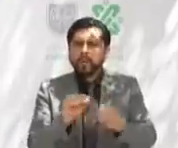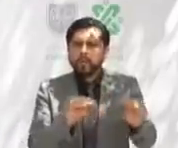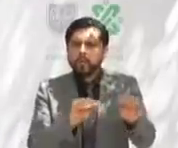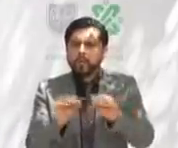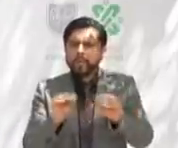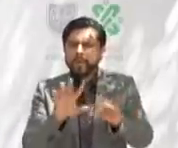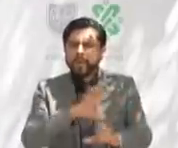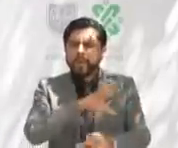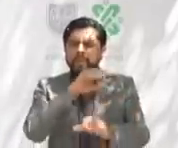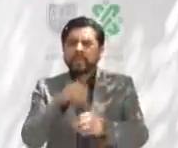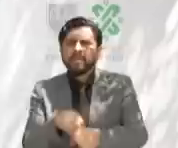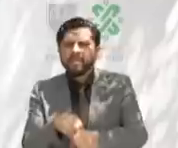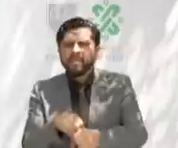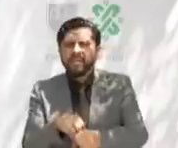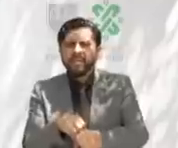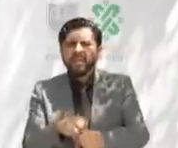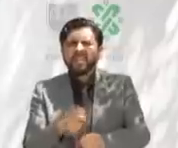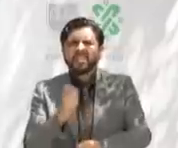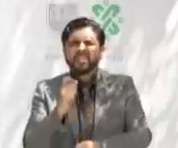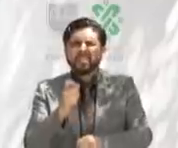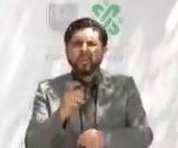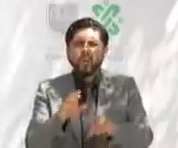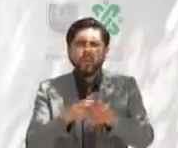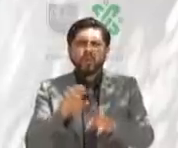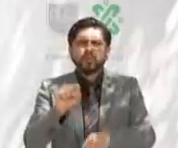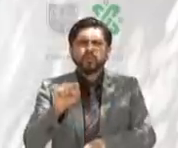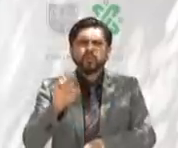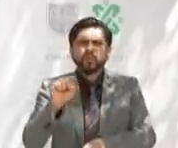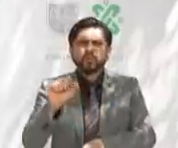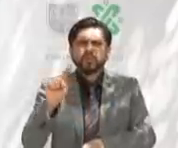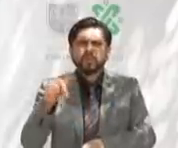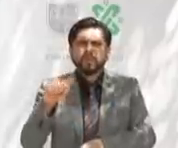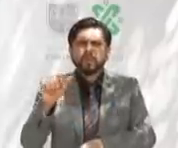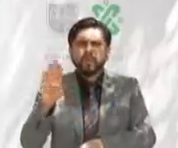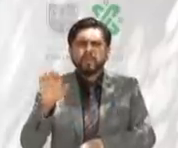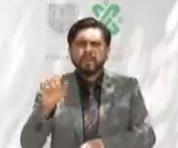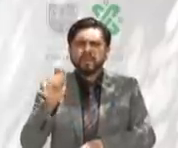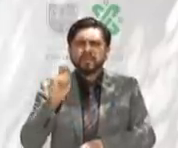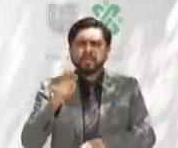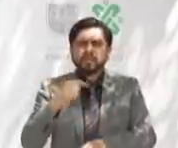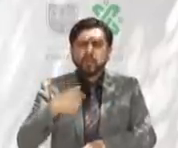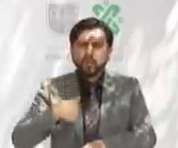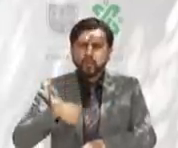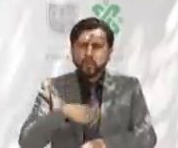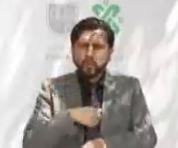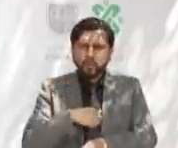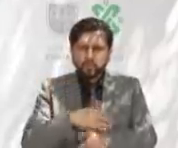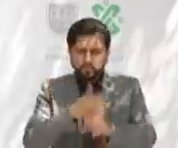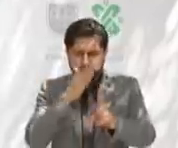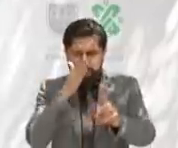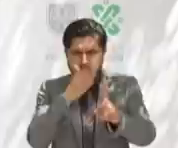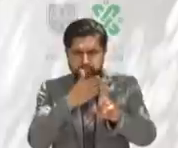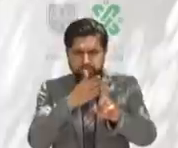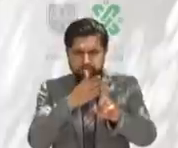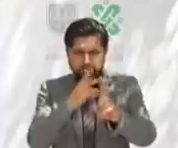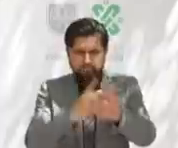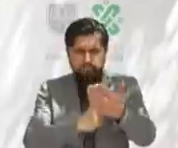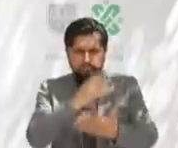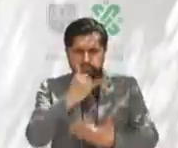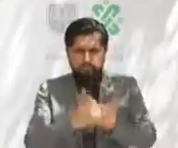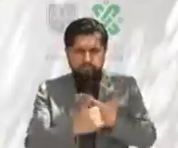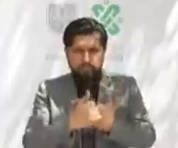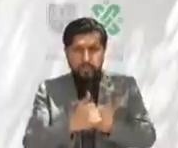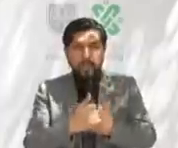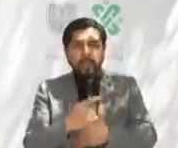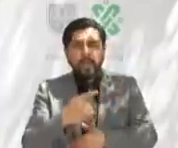o movilidad sustentable. ¿Qué es lo que estamos haciendo con este proyecto para dejar una